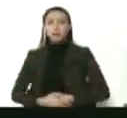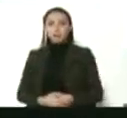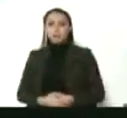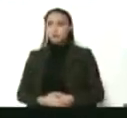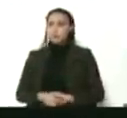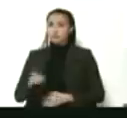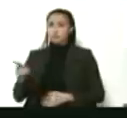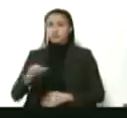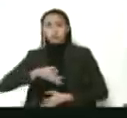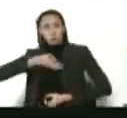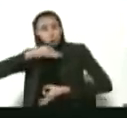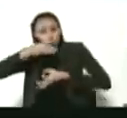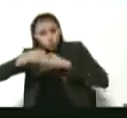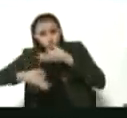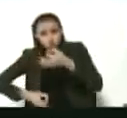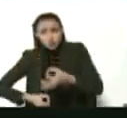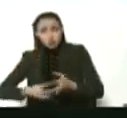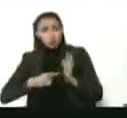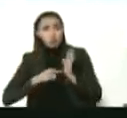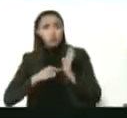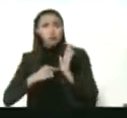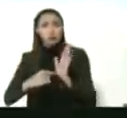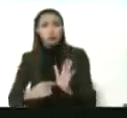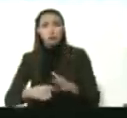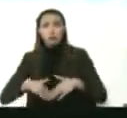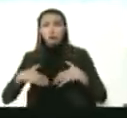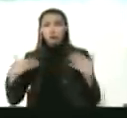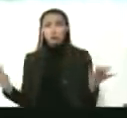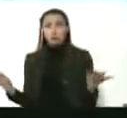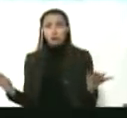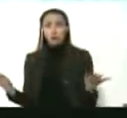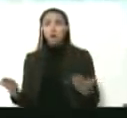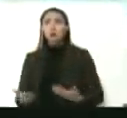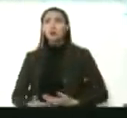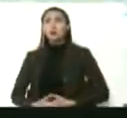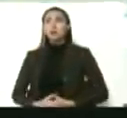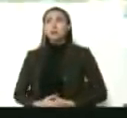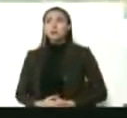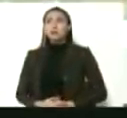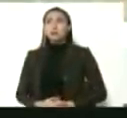Ahí está la explicación. La ausencia